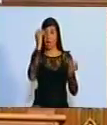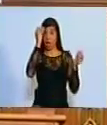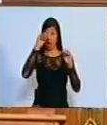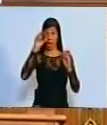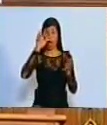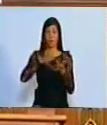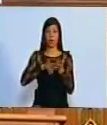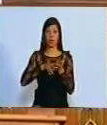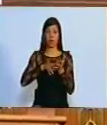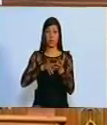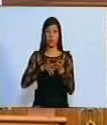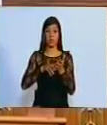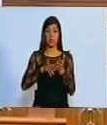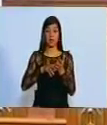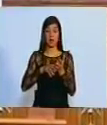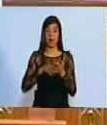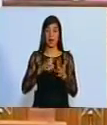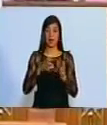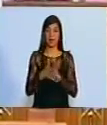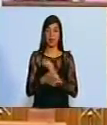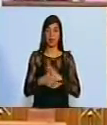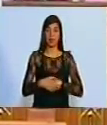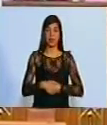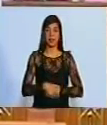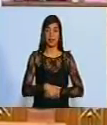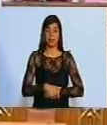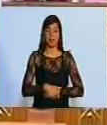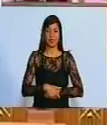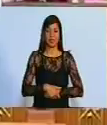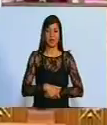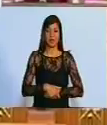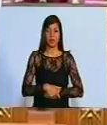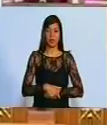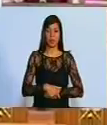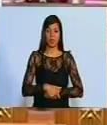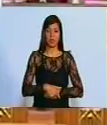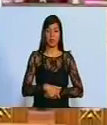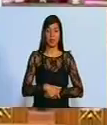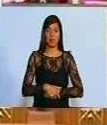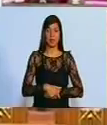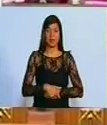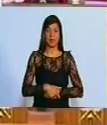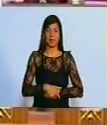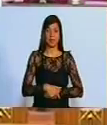Aprobado. Ciudadano secretario, sírvase a leer el primer punto del orden del día.